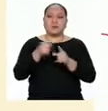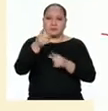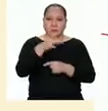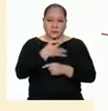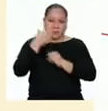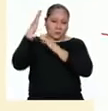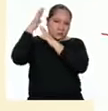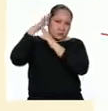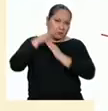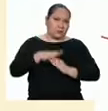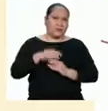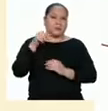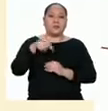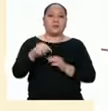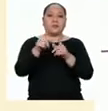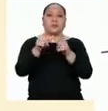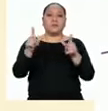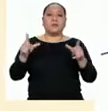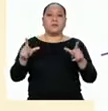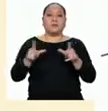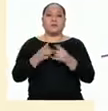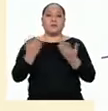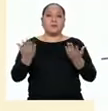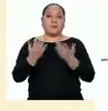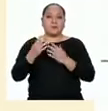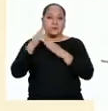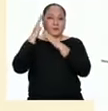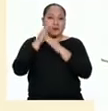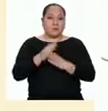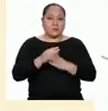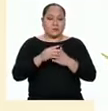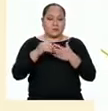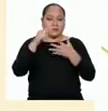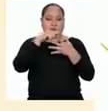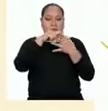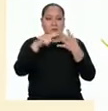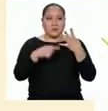La variable es el lugar de discriminación y los valores son